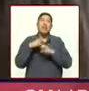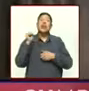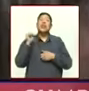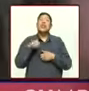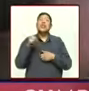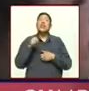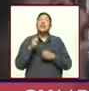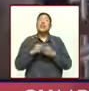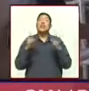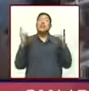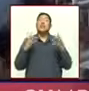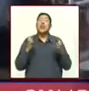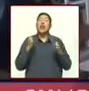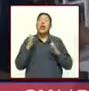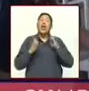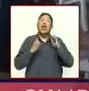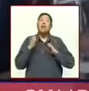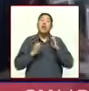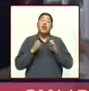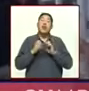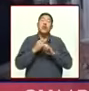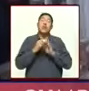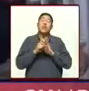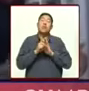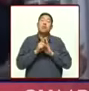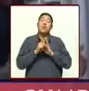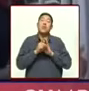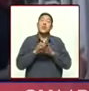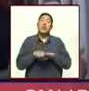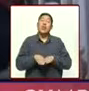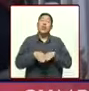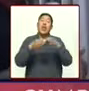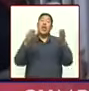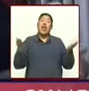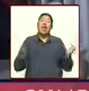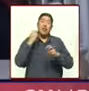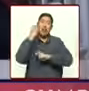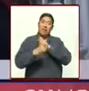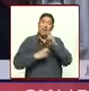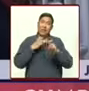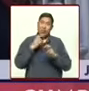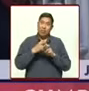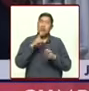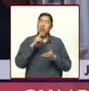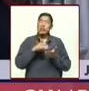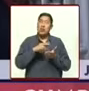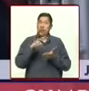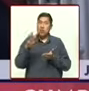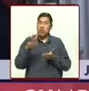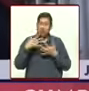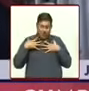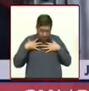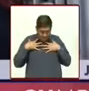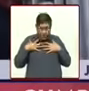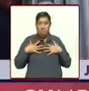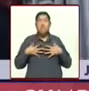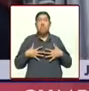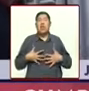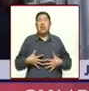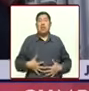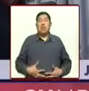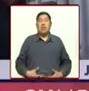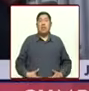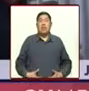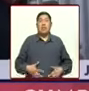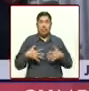¿no? Muy emocionado porque en pocos minutos se hace la gran apertura de la Feria Expo Cruz 2024. Y cómo no vestirme, ¿no?, de